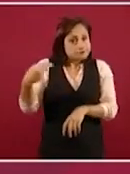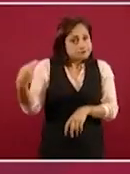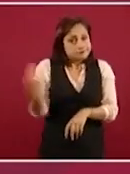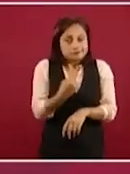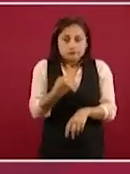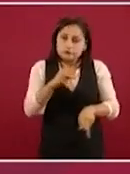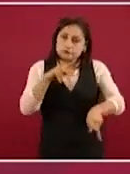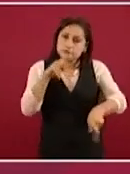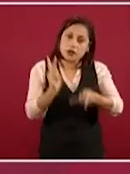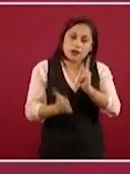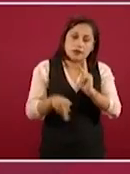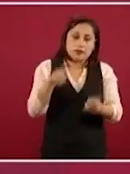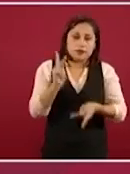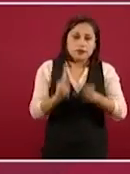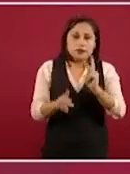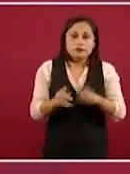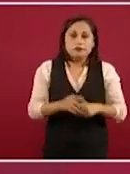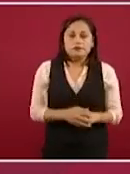tratar